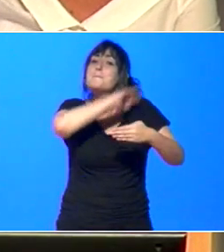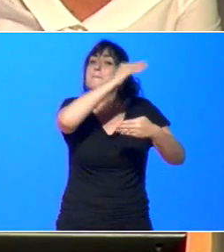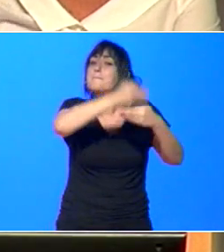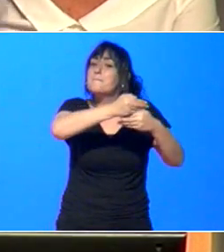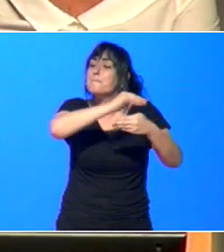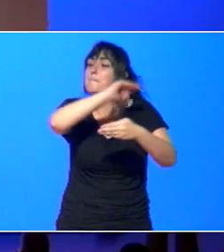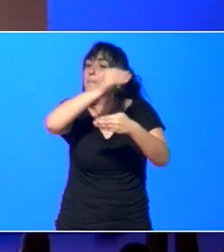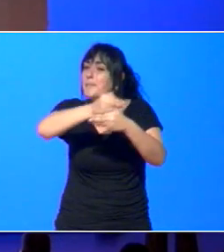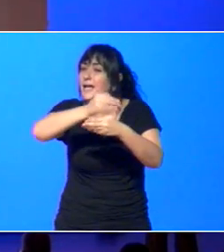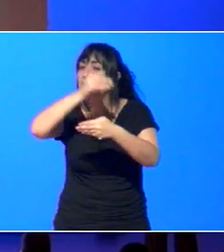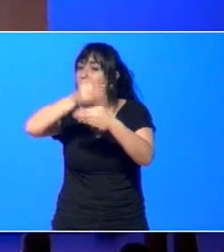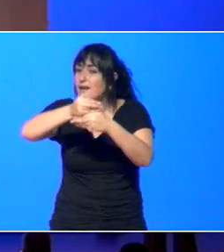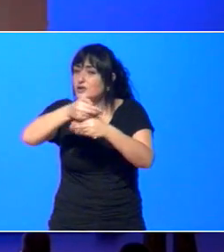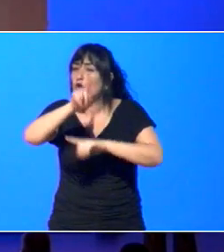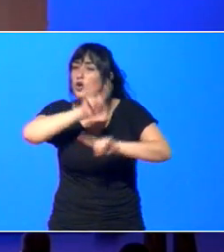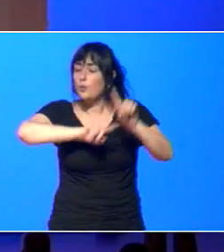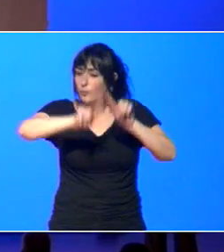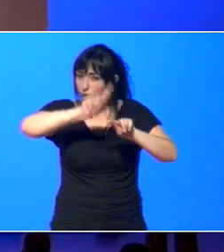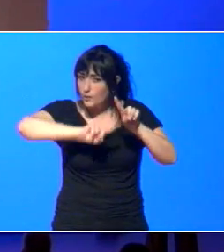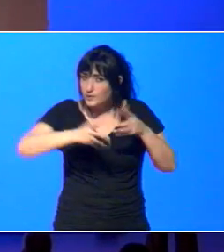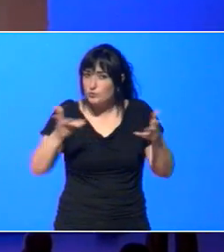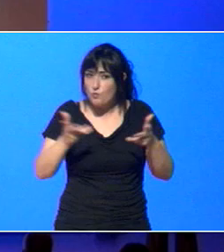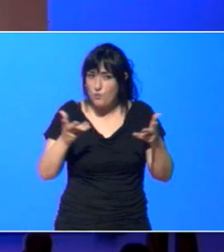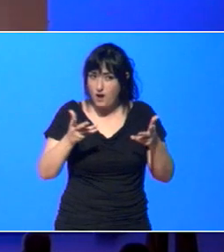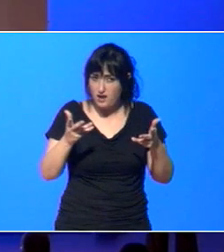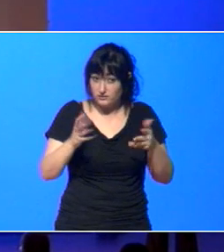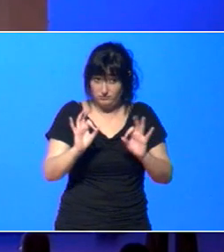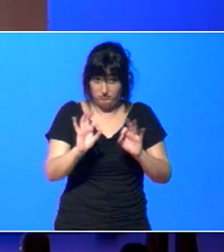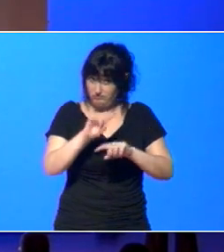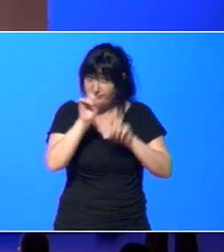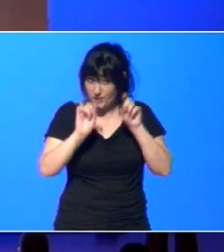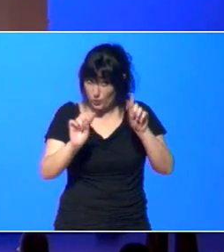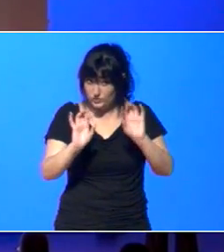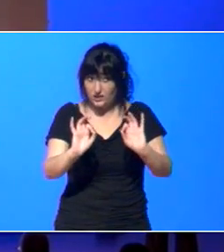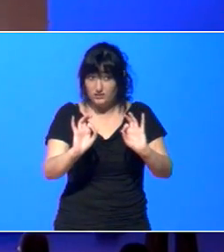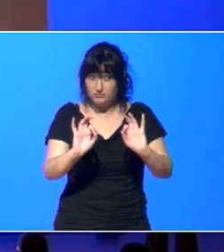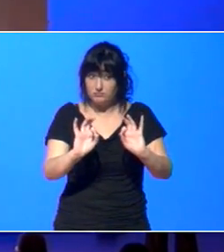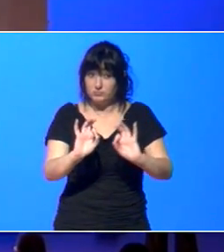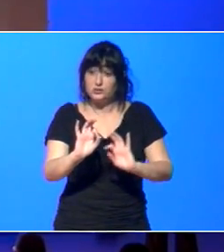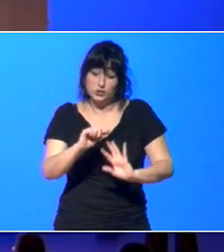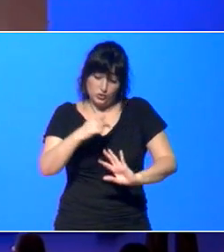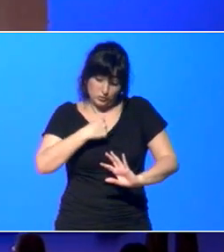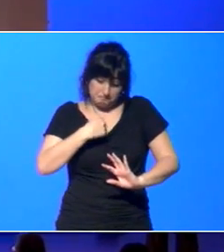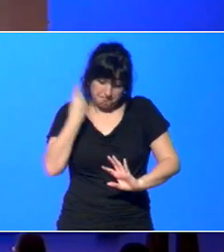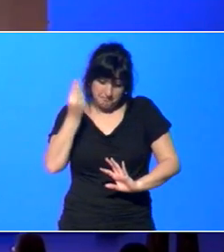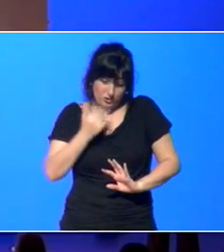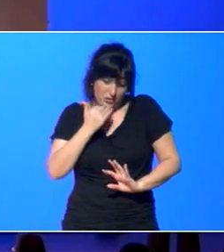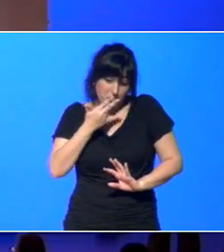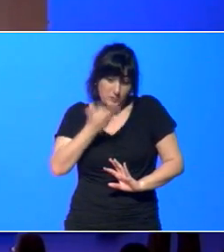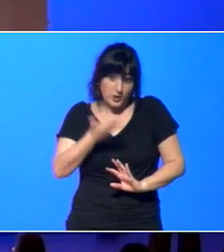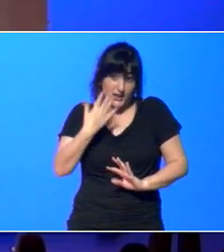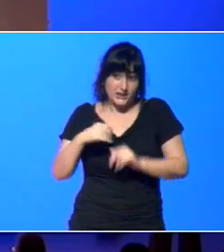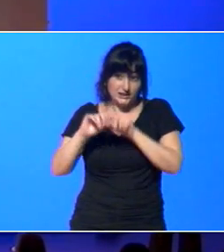¿Cuáles son las dificultades? ¿No? Que salió un poco en la pregunta. Bueno, pues a mí me parecía importante traer aquí a colación una diapositiva